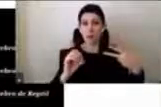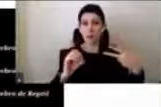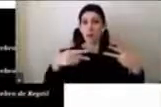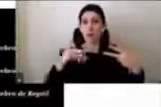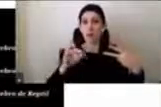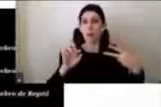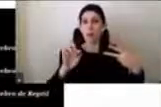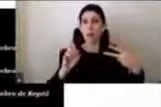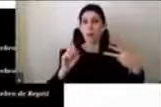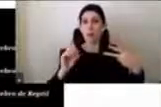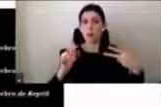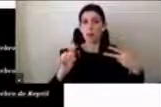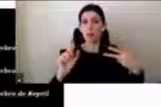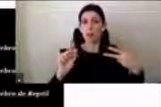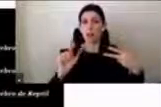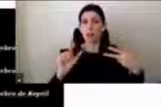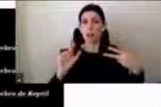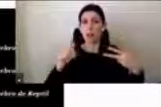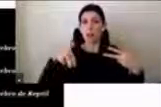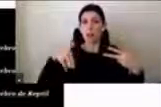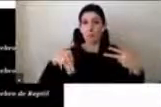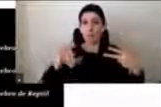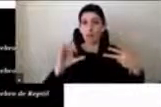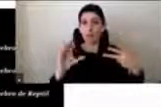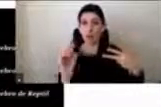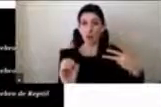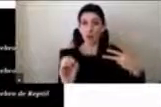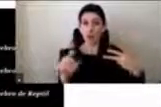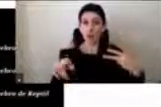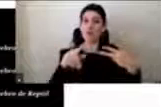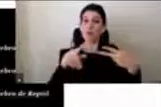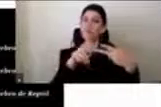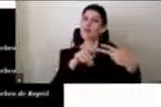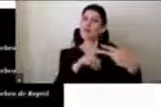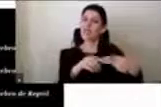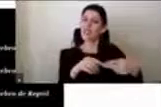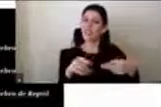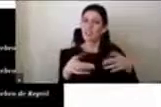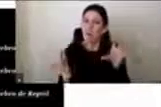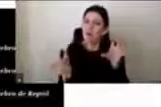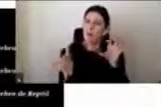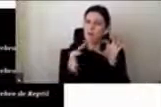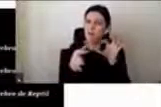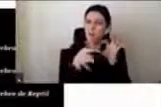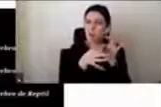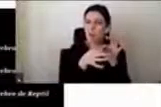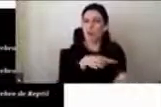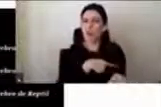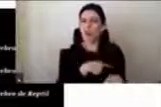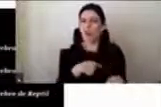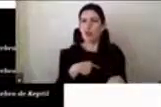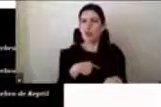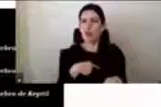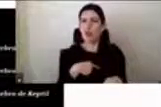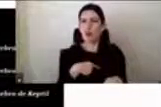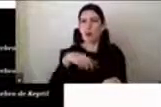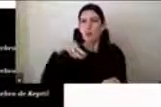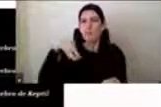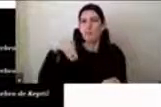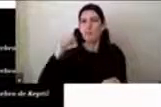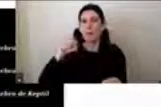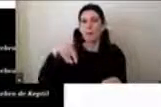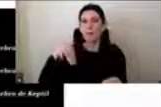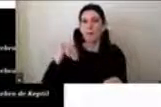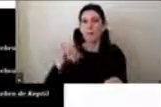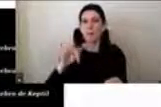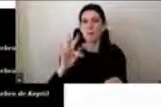nomenclatura del cerebro triuno, correspondería o podría asociarse al cerebro denominado como el cerebro mamífero, que aparece posteriormente,